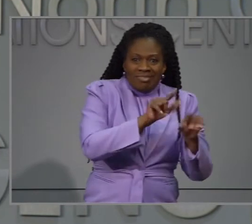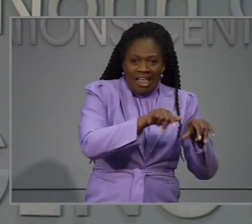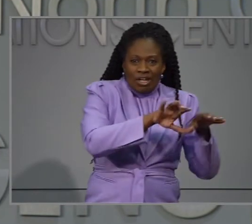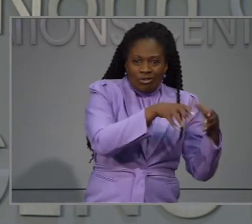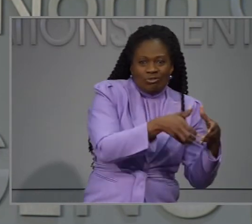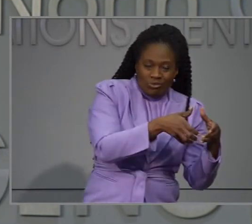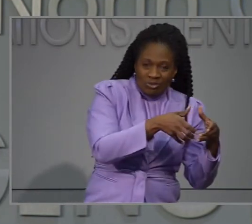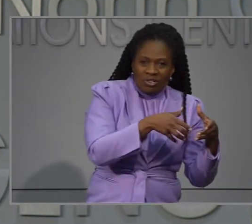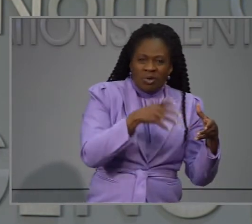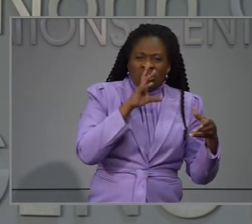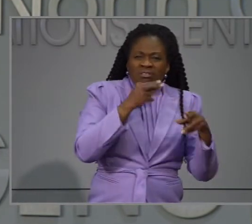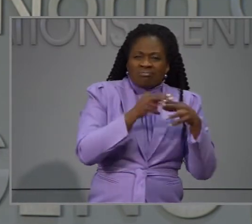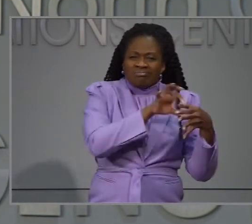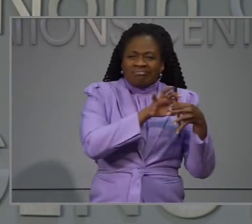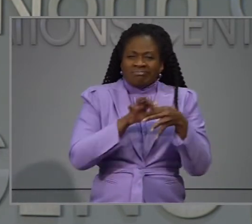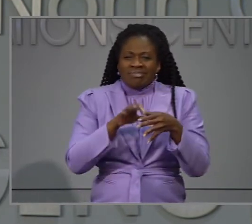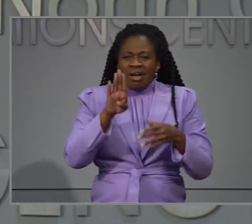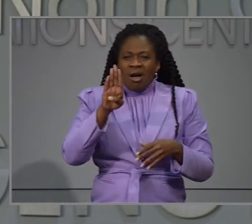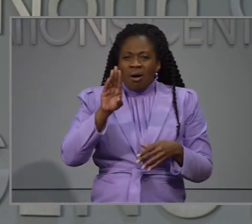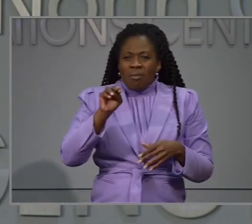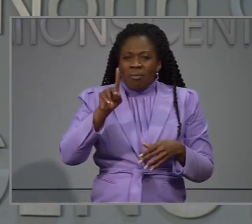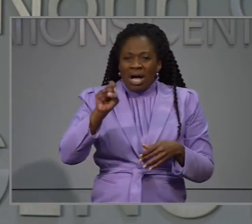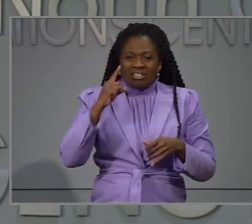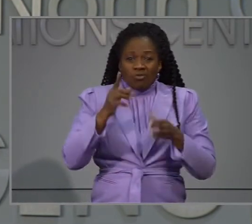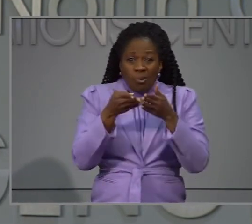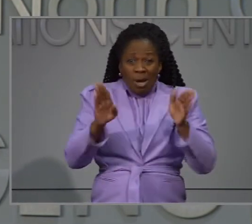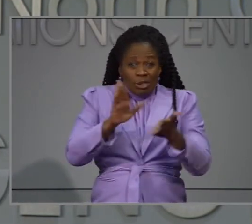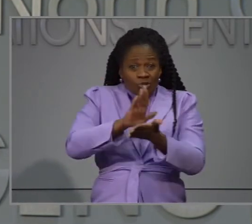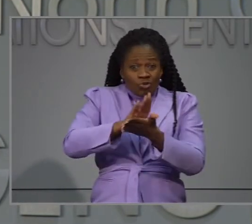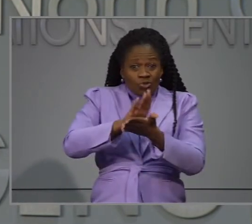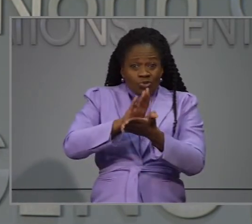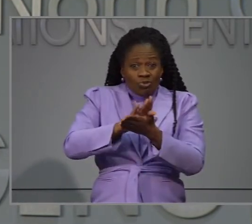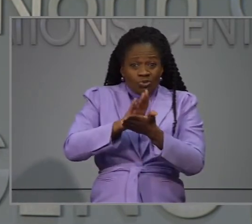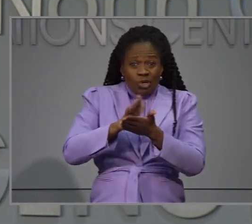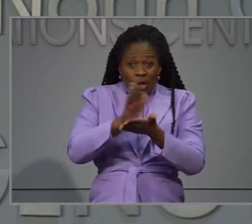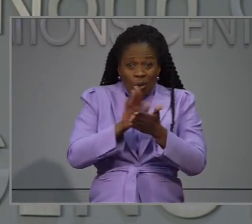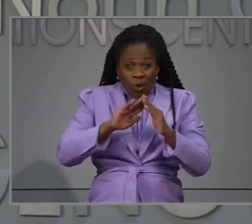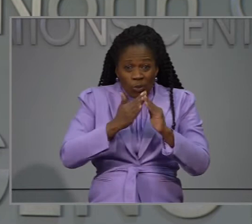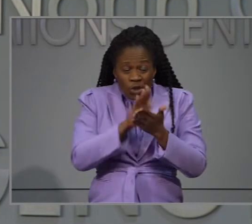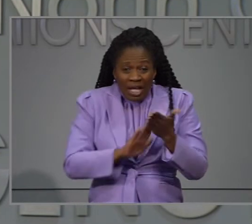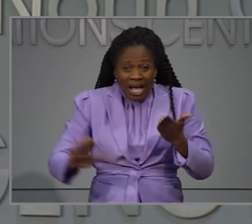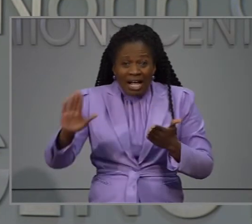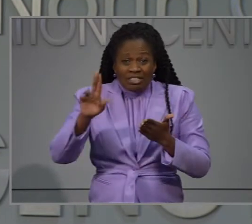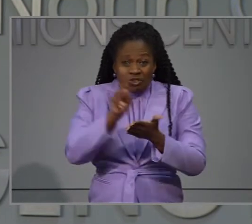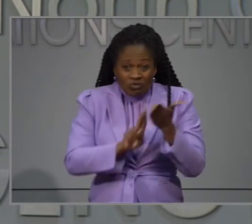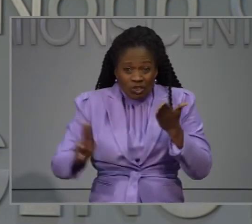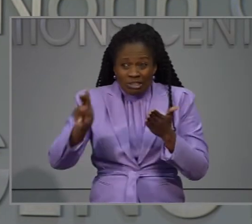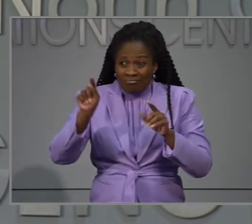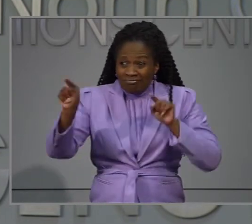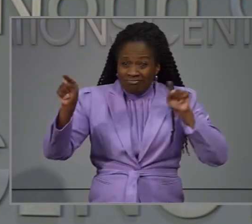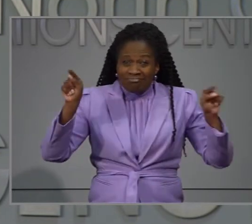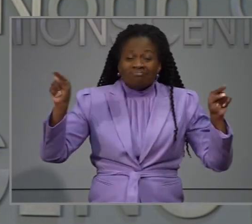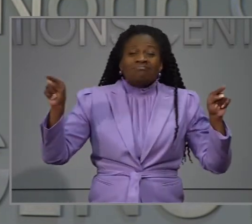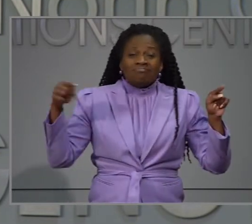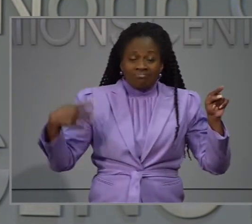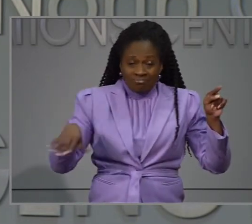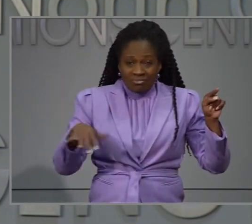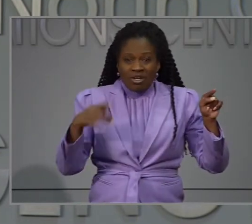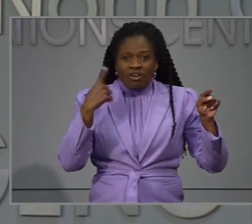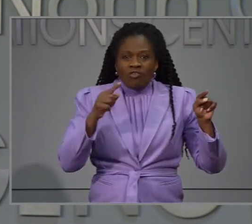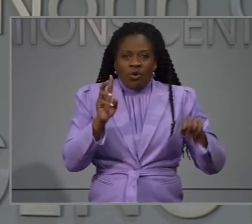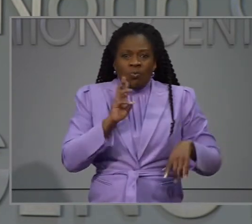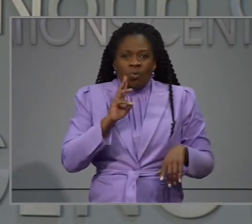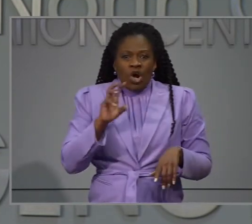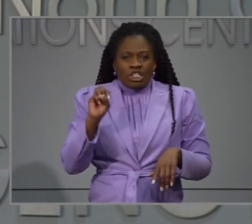adicional yo sé que hemos hablado de bonificaciones para las escuelas públicas colegios comunitarios y también en las